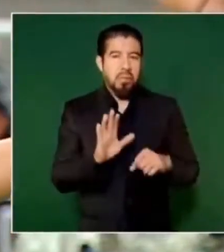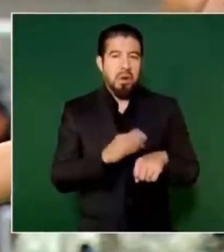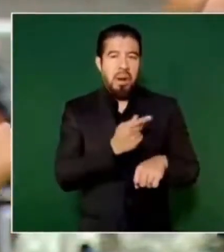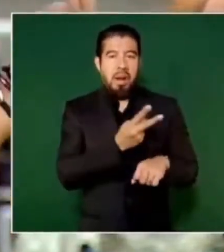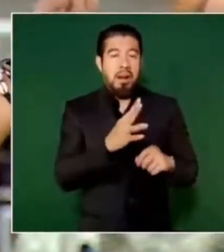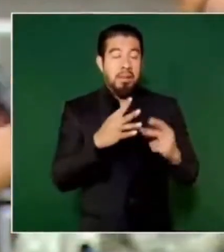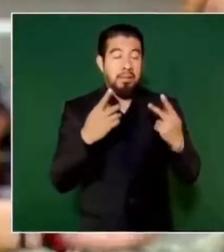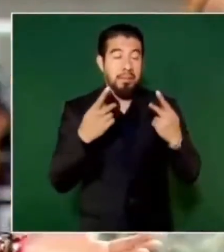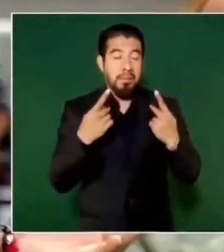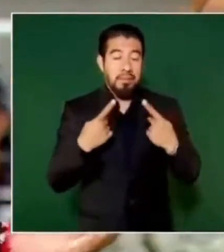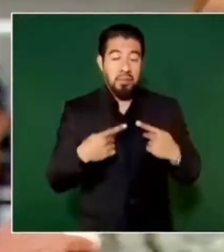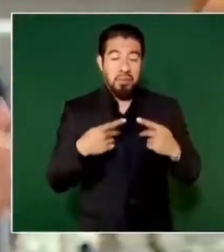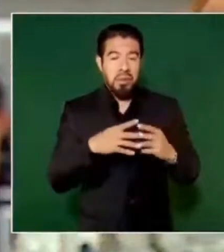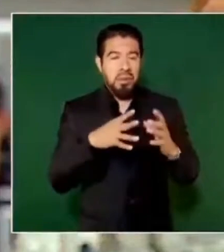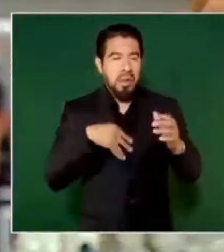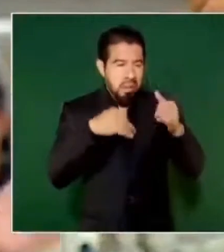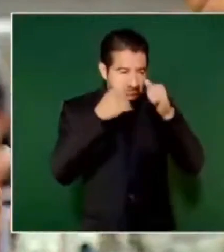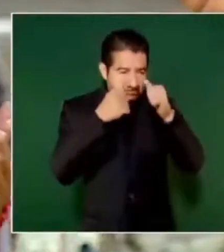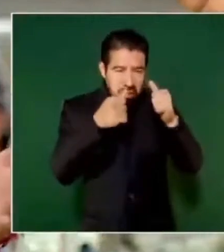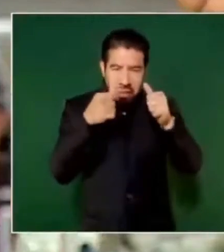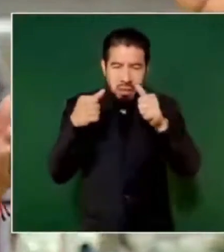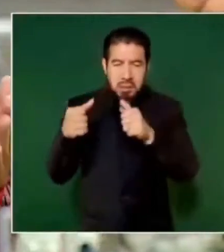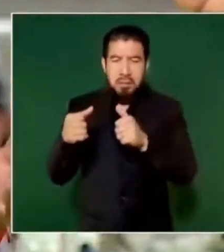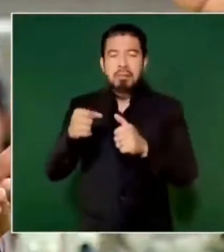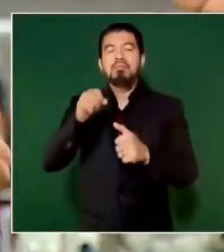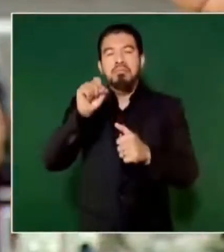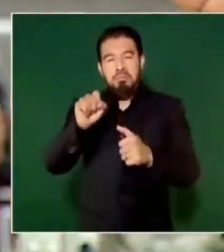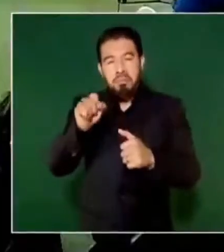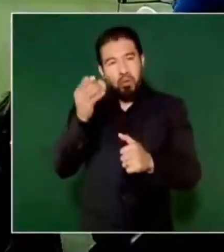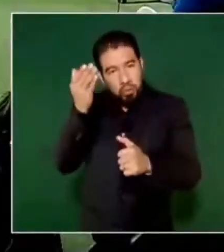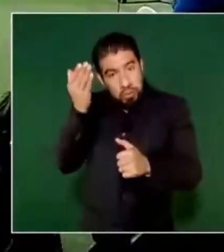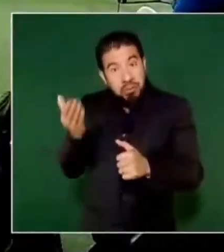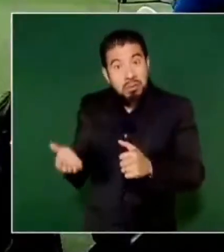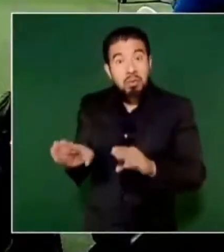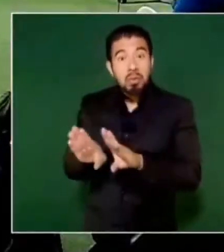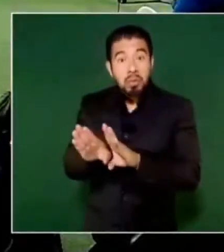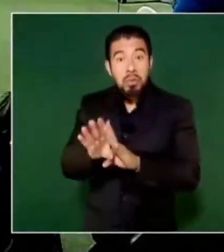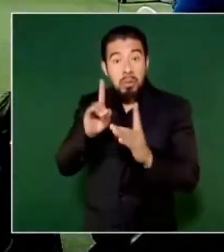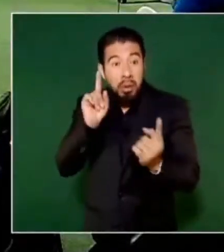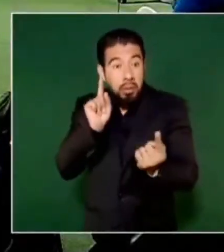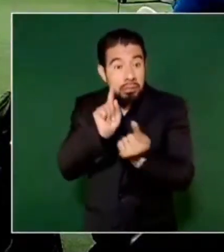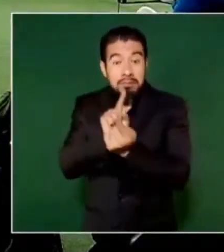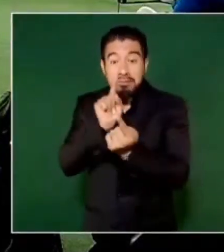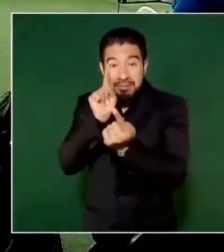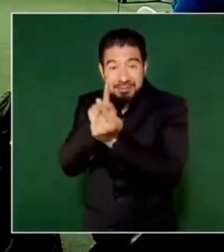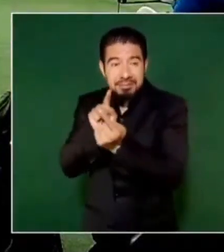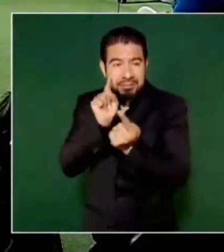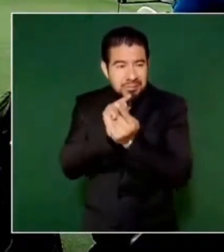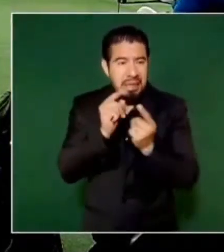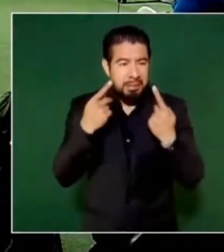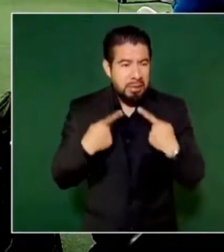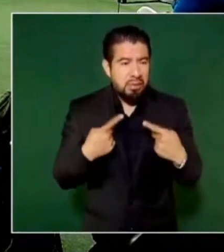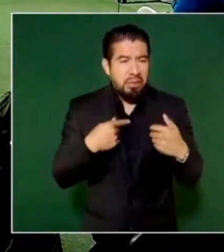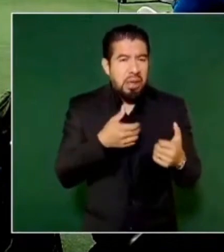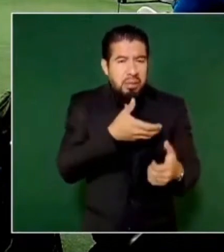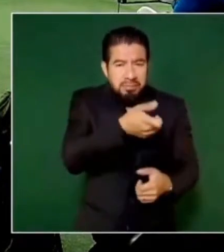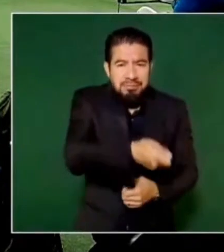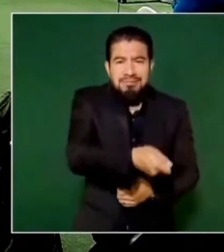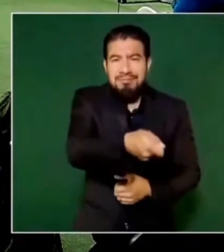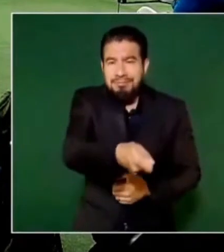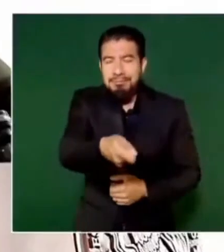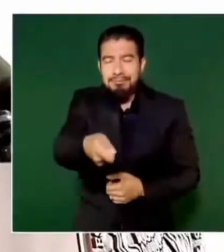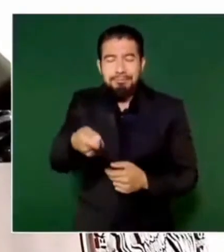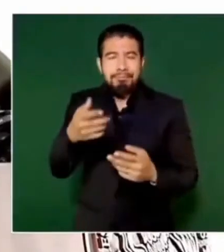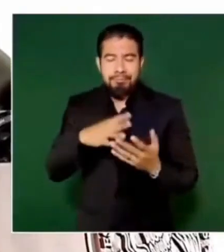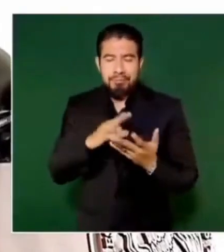necesidades, de la gente, cuando usted ese día que acudió a ese recorrido, usted se bajó personalmente a saludar a la gente. O sea, el